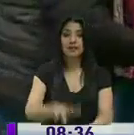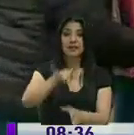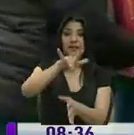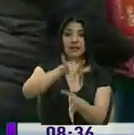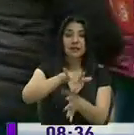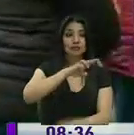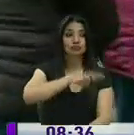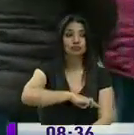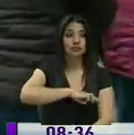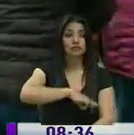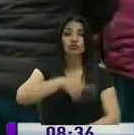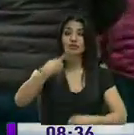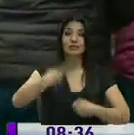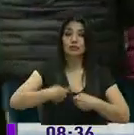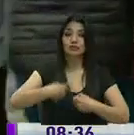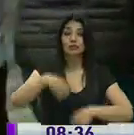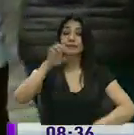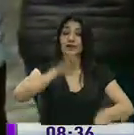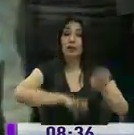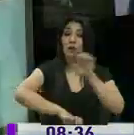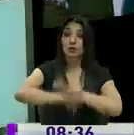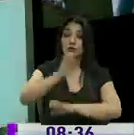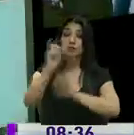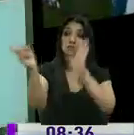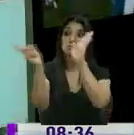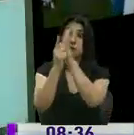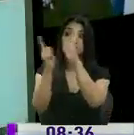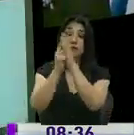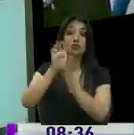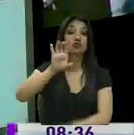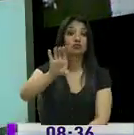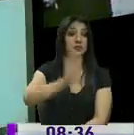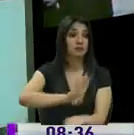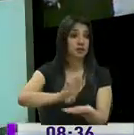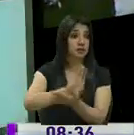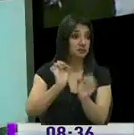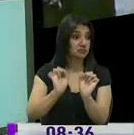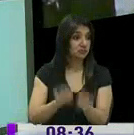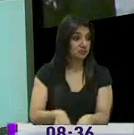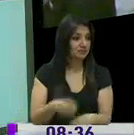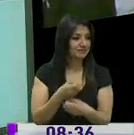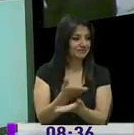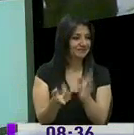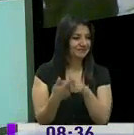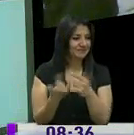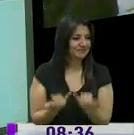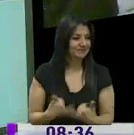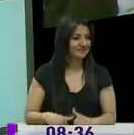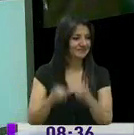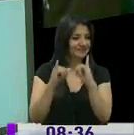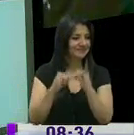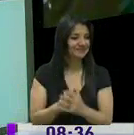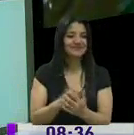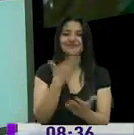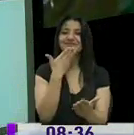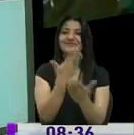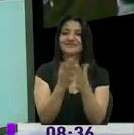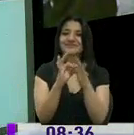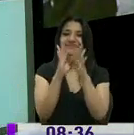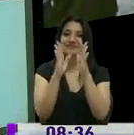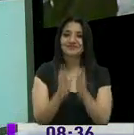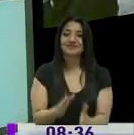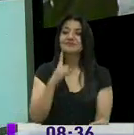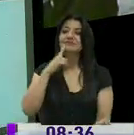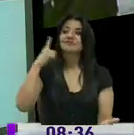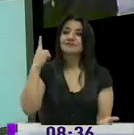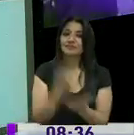quito para que hagan una evaluación y puedan colocar este tipo de dispositivos en sus barrios está la información ustedes continúan con las clases oprimidas sin